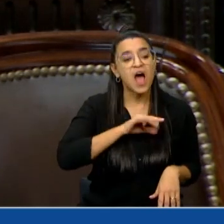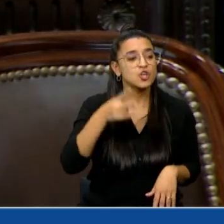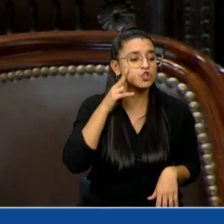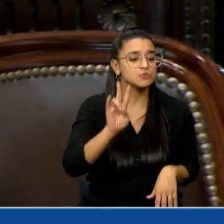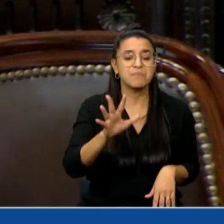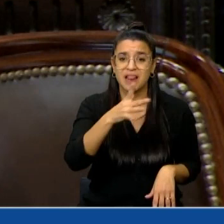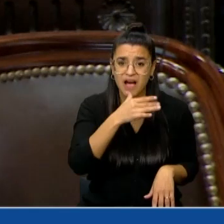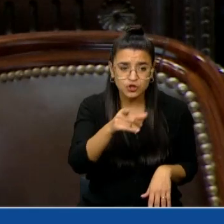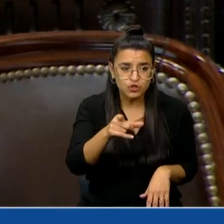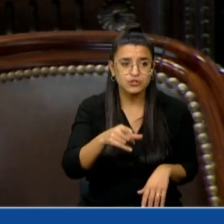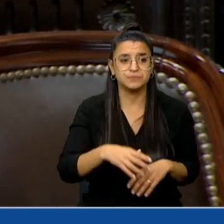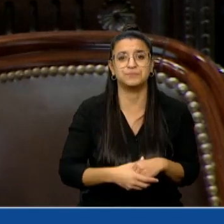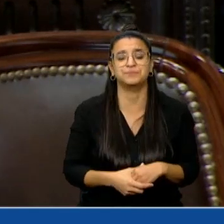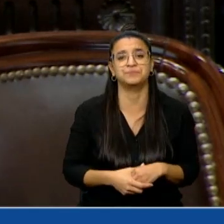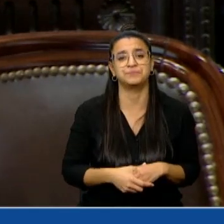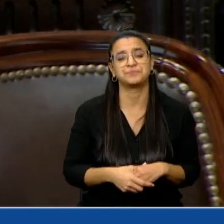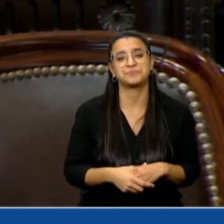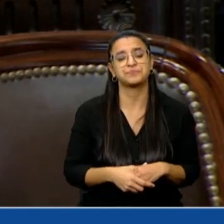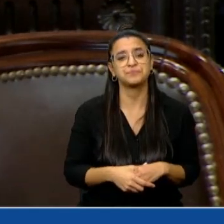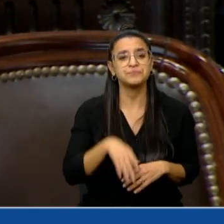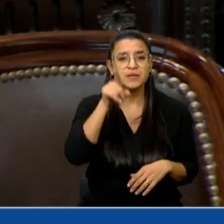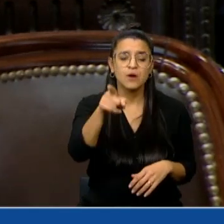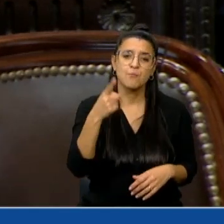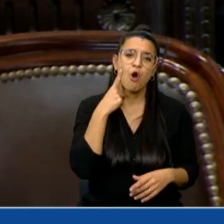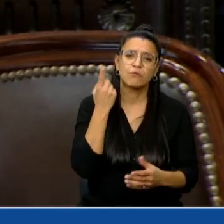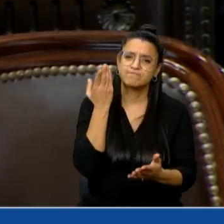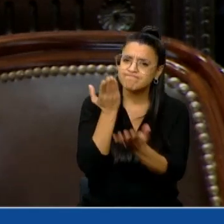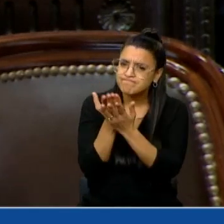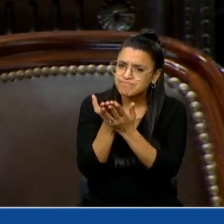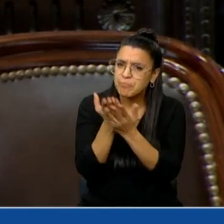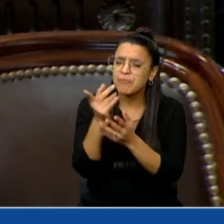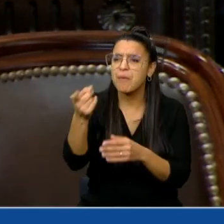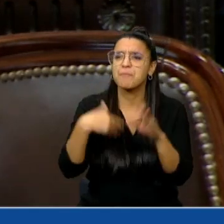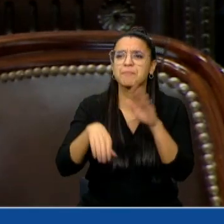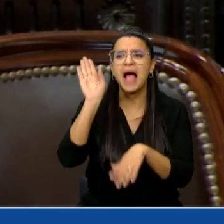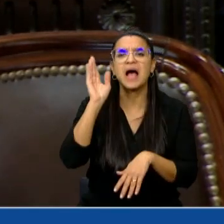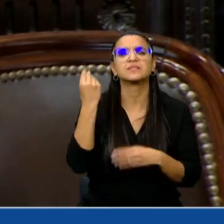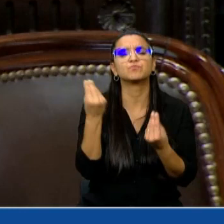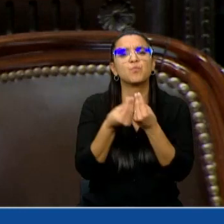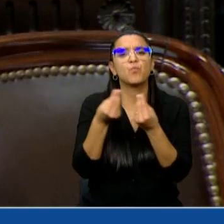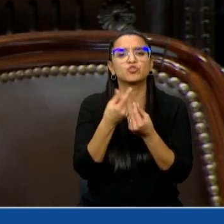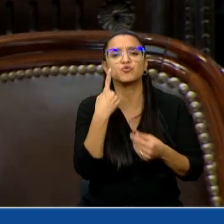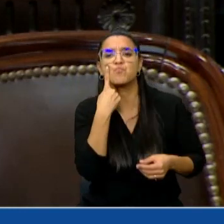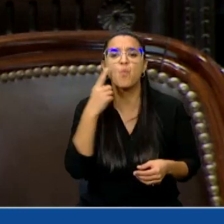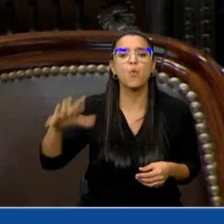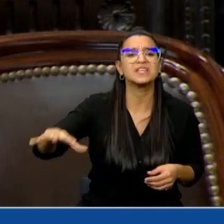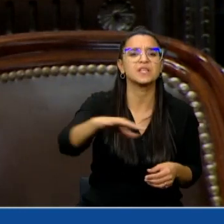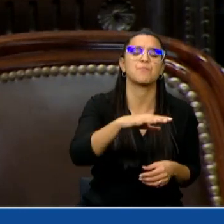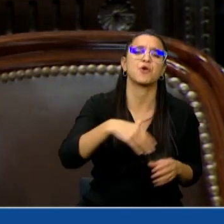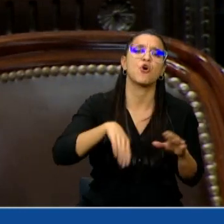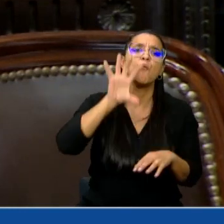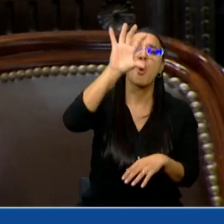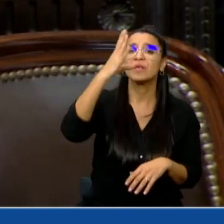ENOSA empieza a intimar, sobre todo una gran cantidad de municipios en